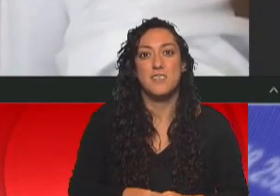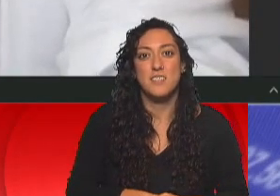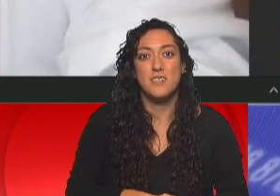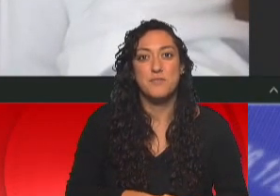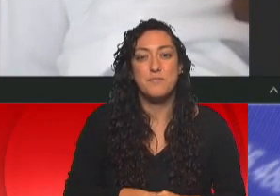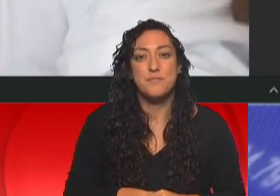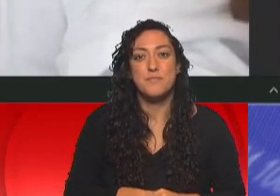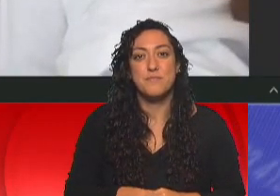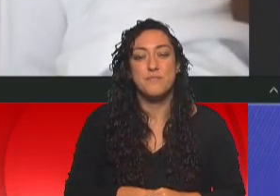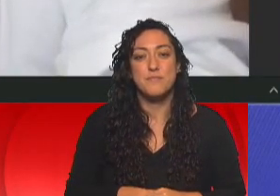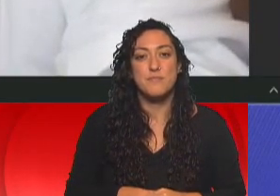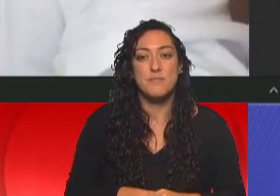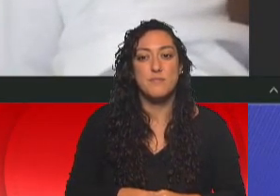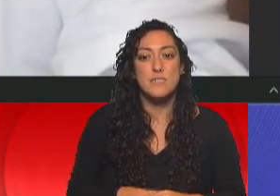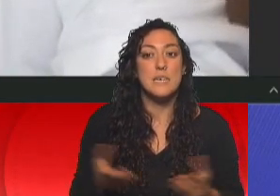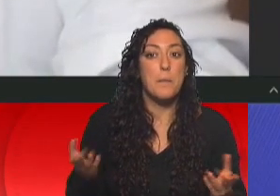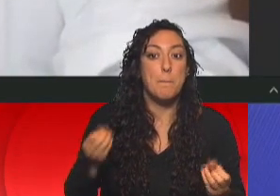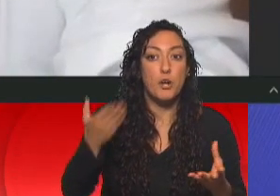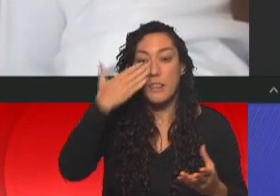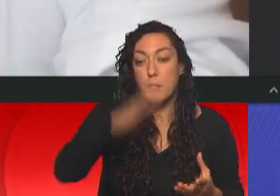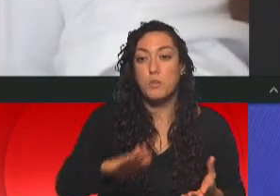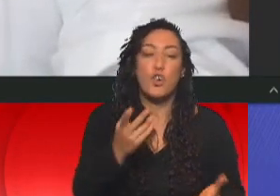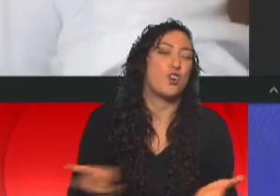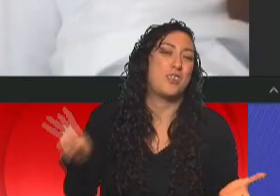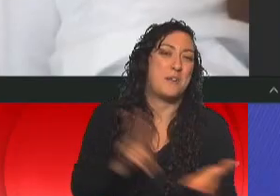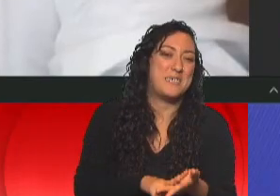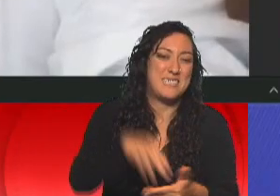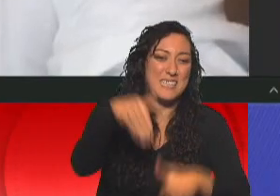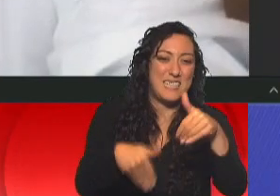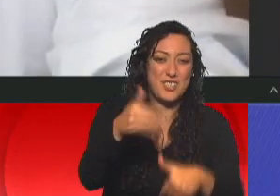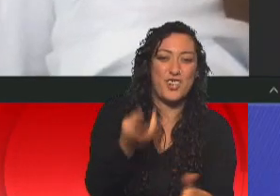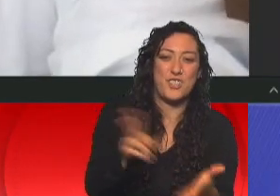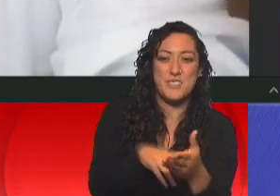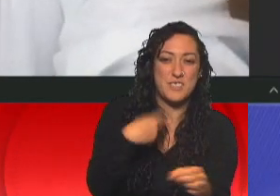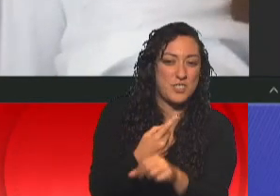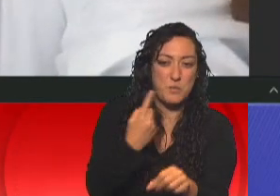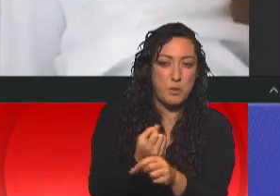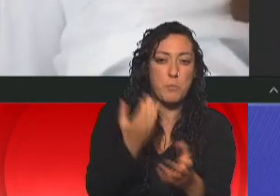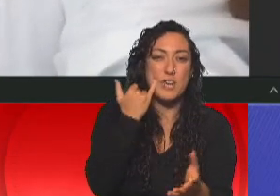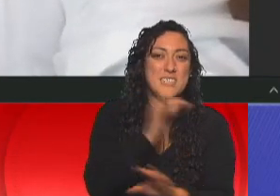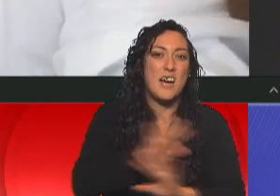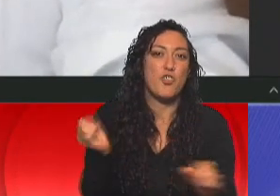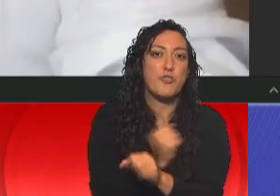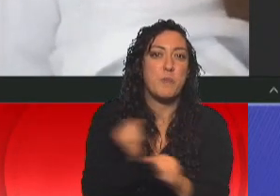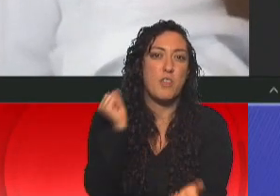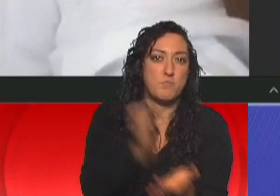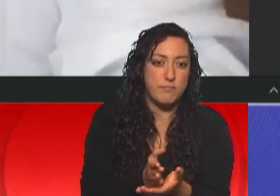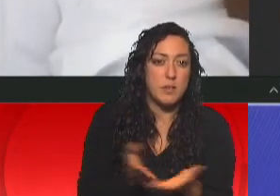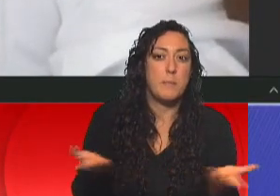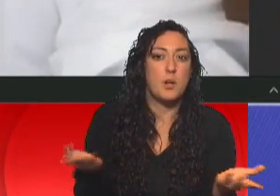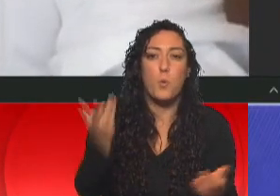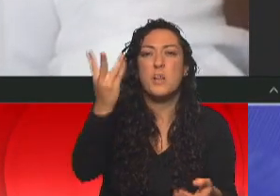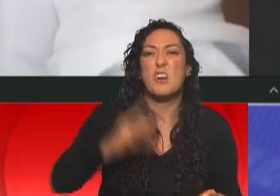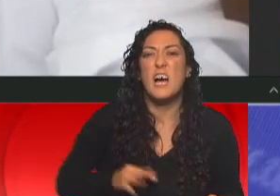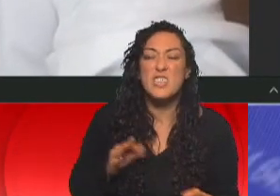años porque después sí no podría volver a presentarse para una reelección, porque ahora ya tendría la condena firme, pero habría que esperar 4